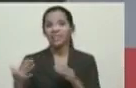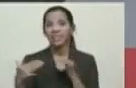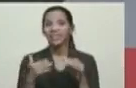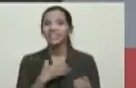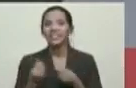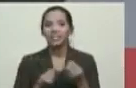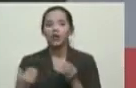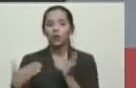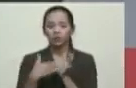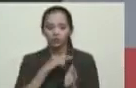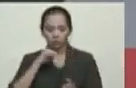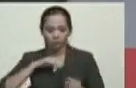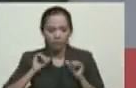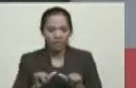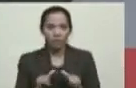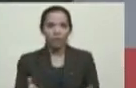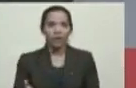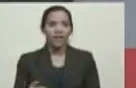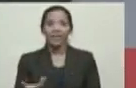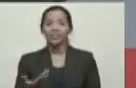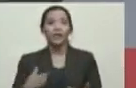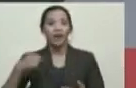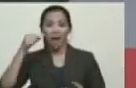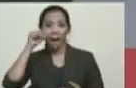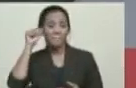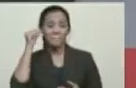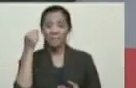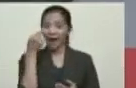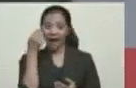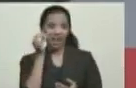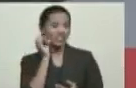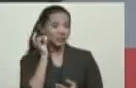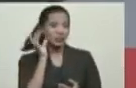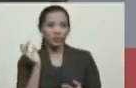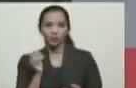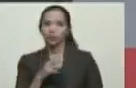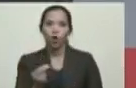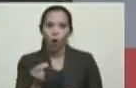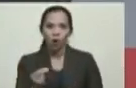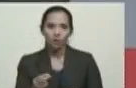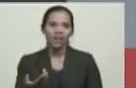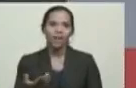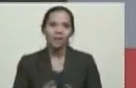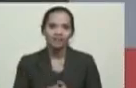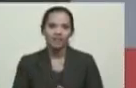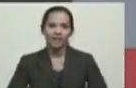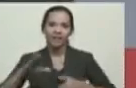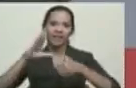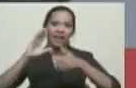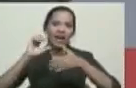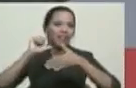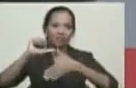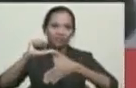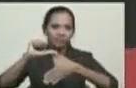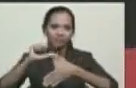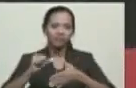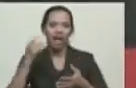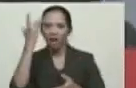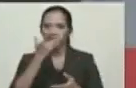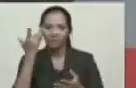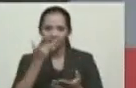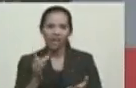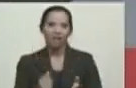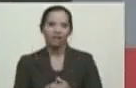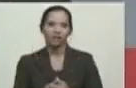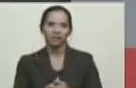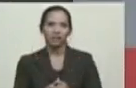contra nosotros mismos. Ellos no van a mandar los catires para acá, para empezar. Van a mandar los puertorriqueños, los afroamericanos, y después que llegan los catires